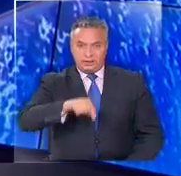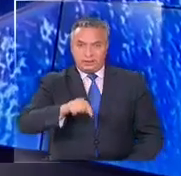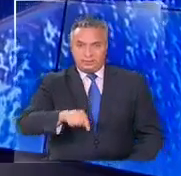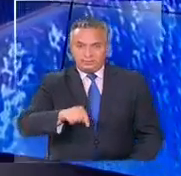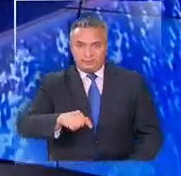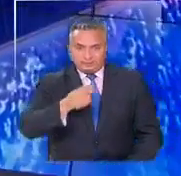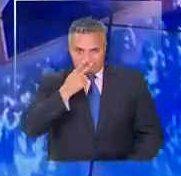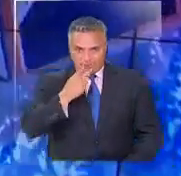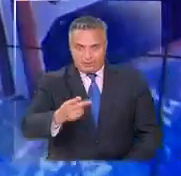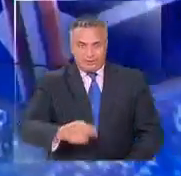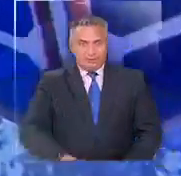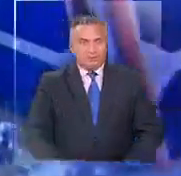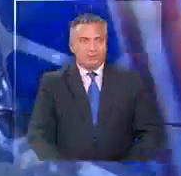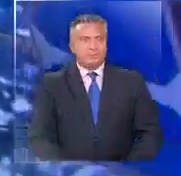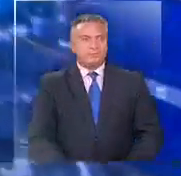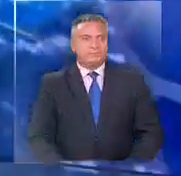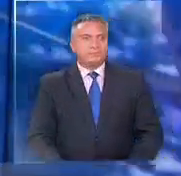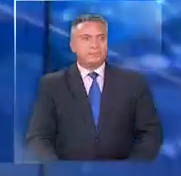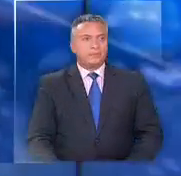espacial.